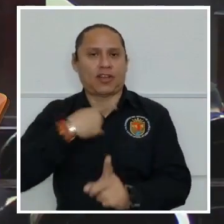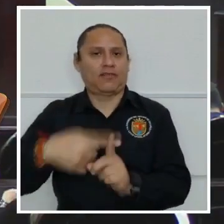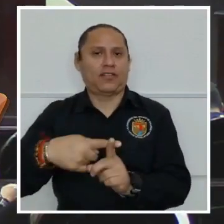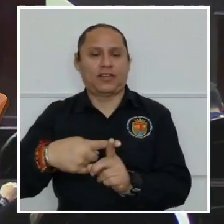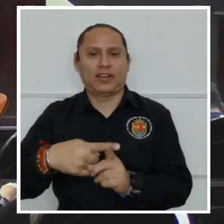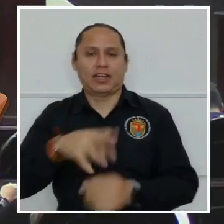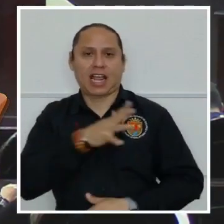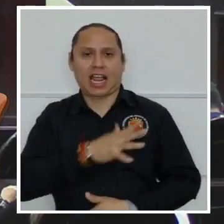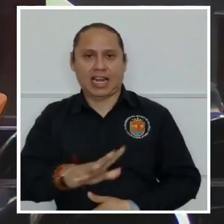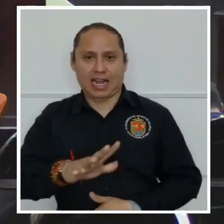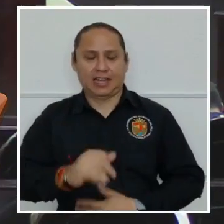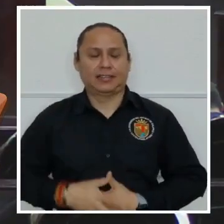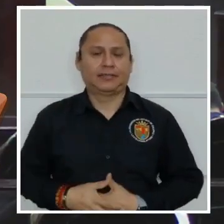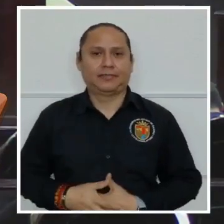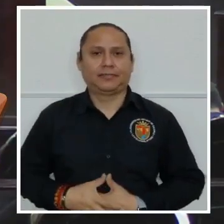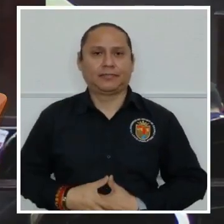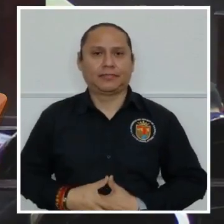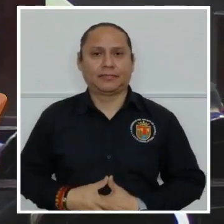favor en lo general.